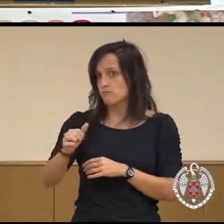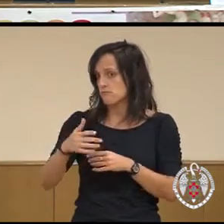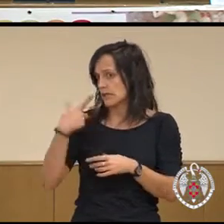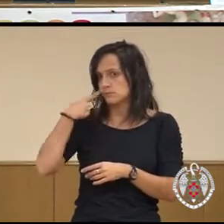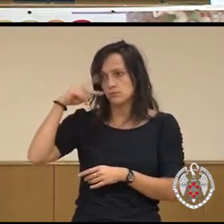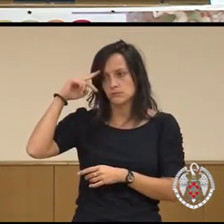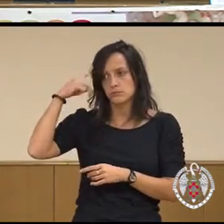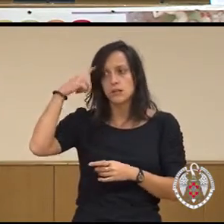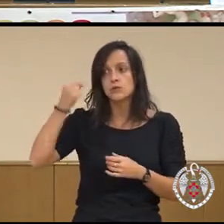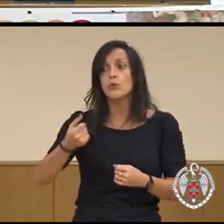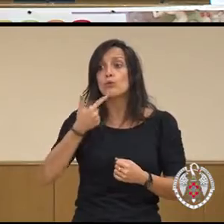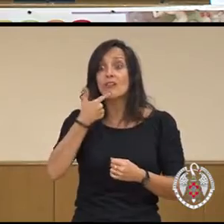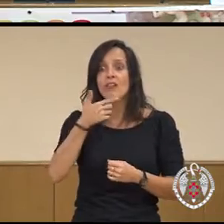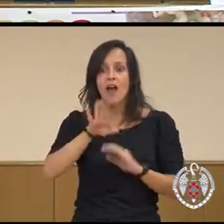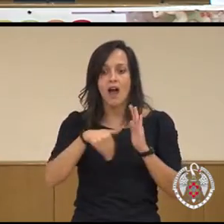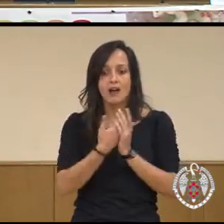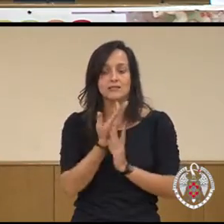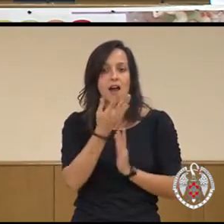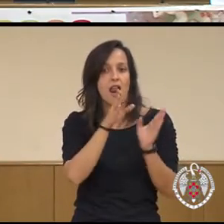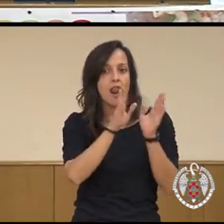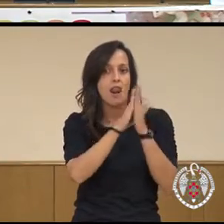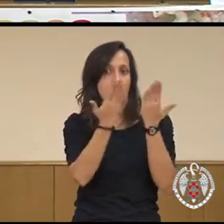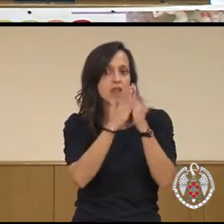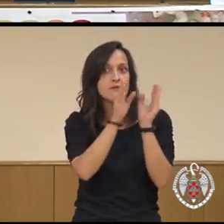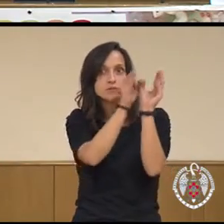todavía conservados, que utilizó